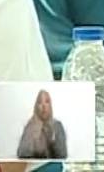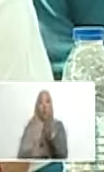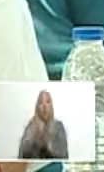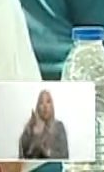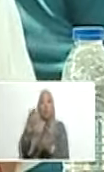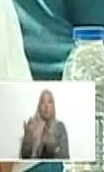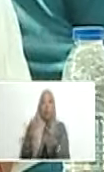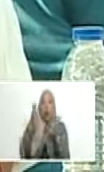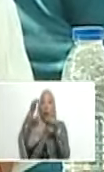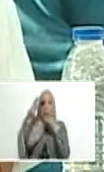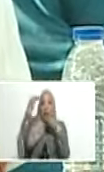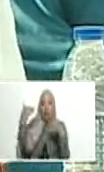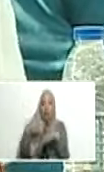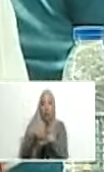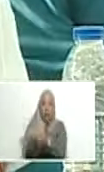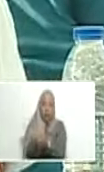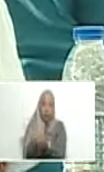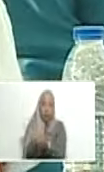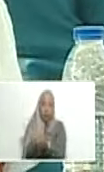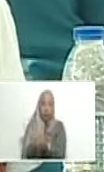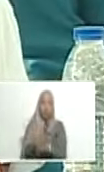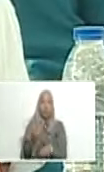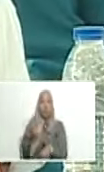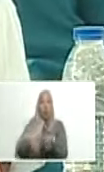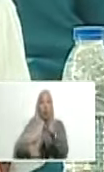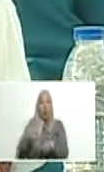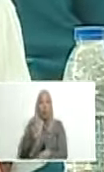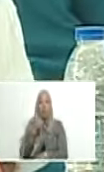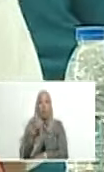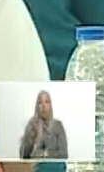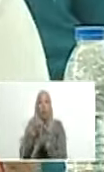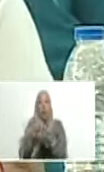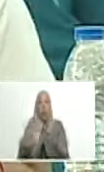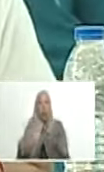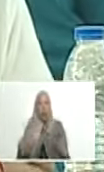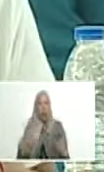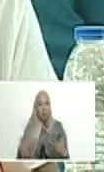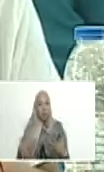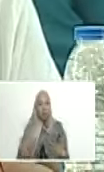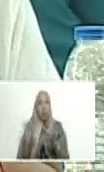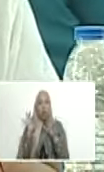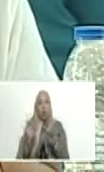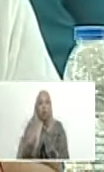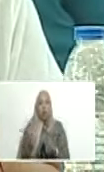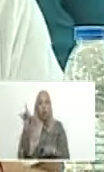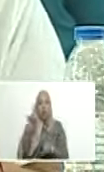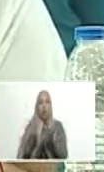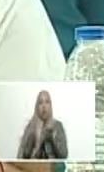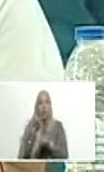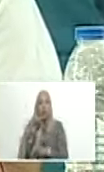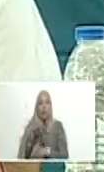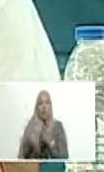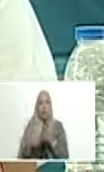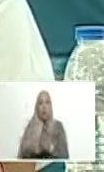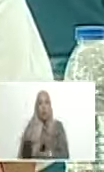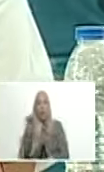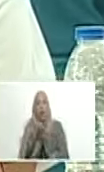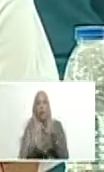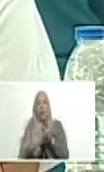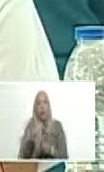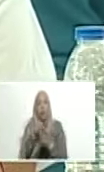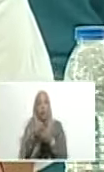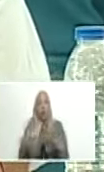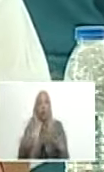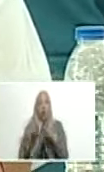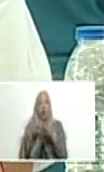desarrollo, atención integral, entrega de medicamentos gratuitos, exámenes de laboratorio gratuitos,